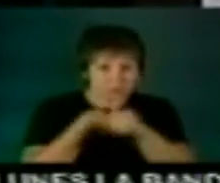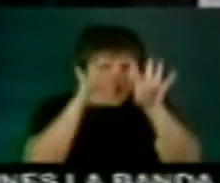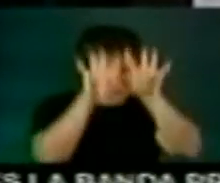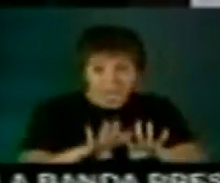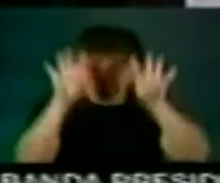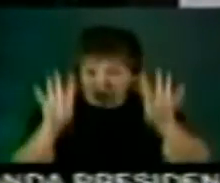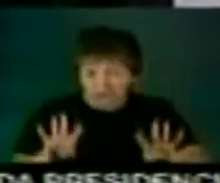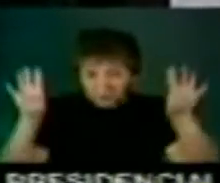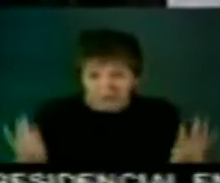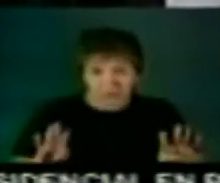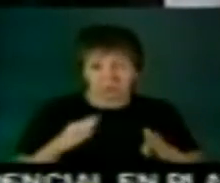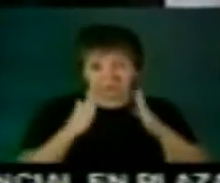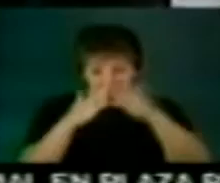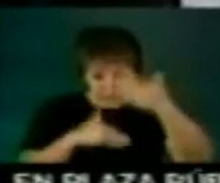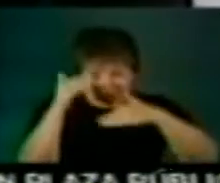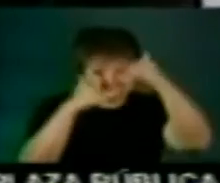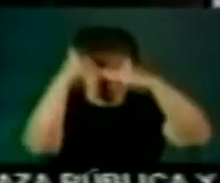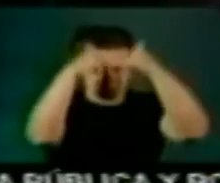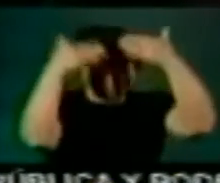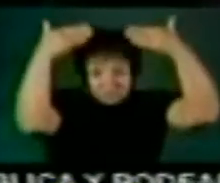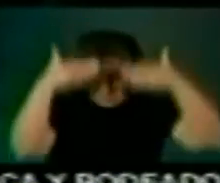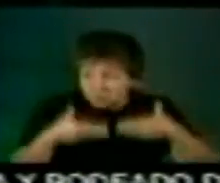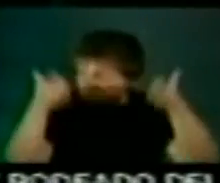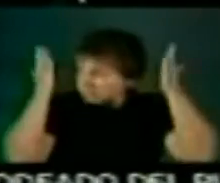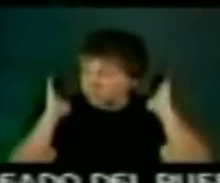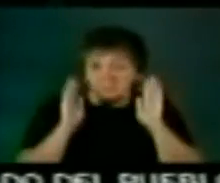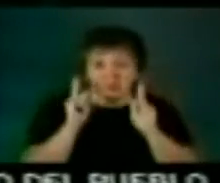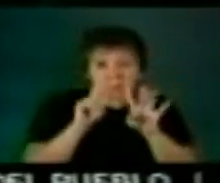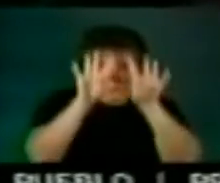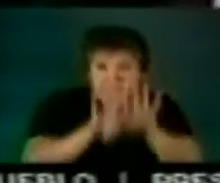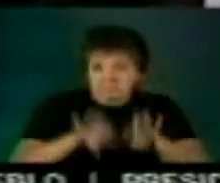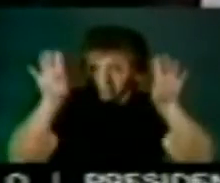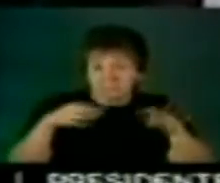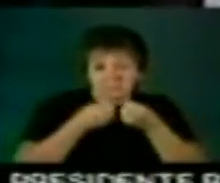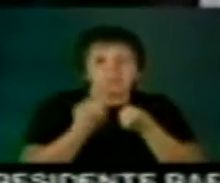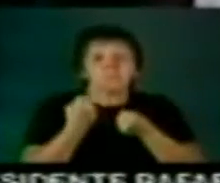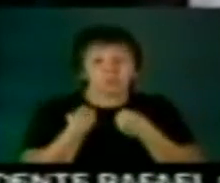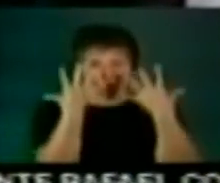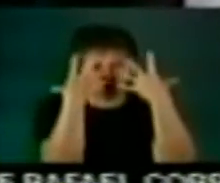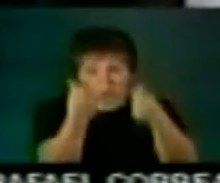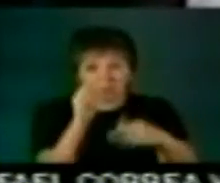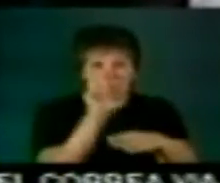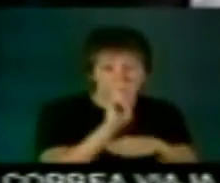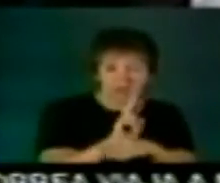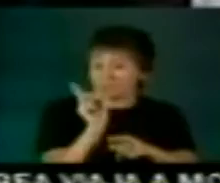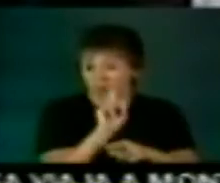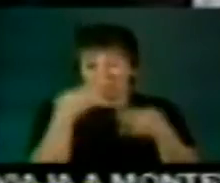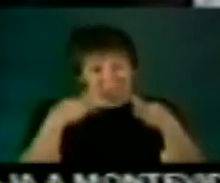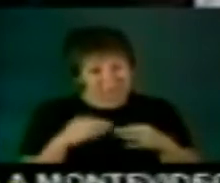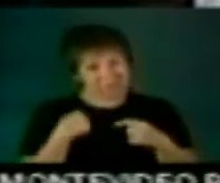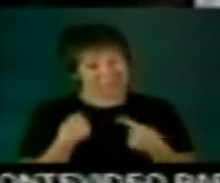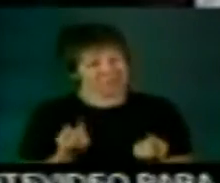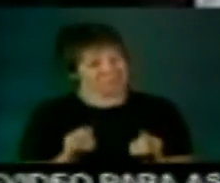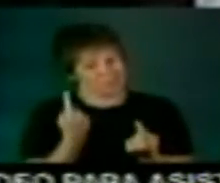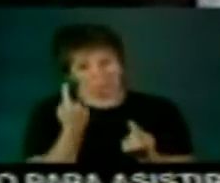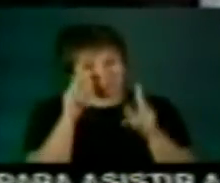De nuevo, para enfrentar la pobreza, la educación es la gran fuente de esperanza. La escuela